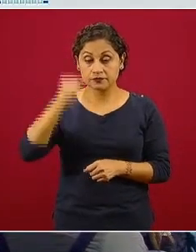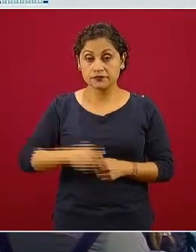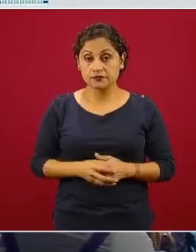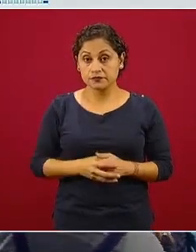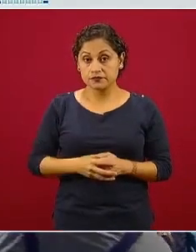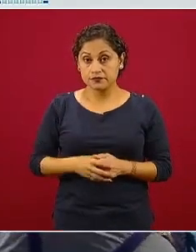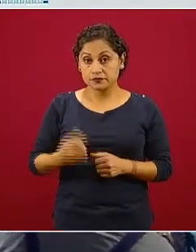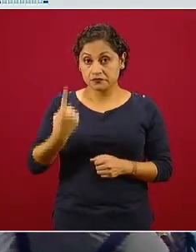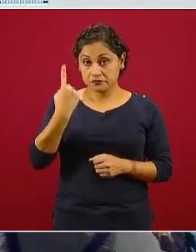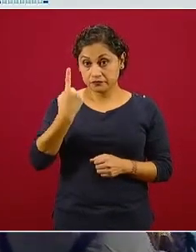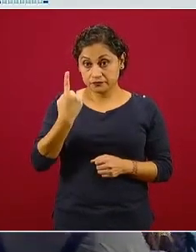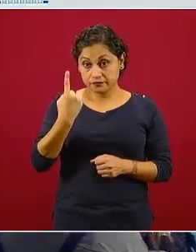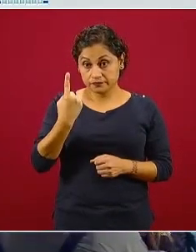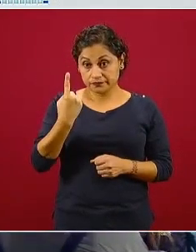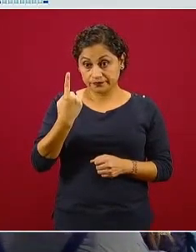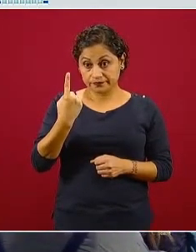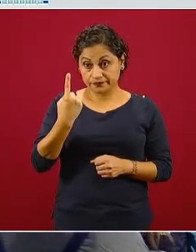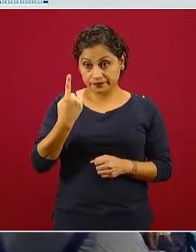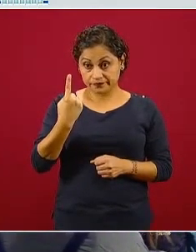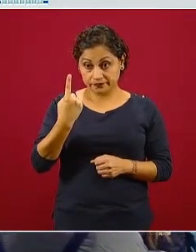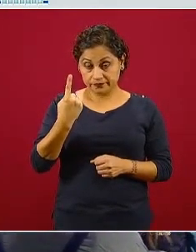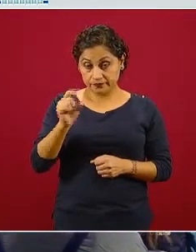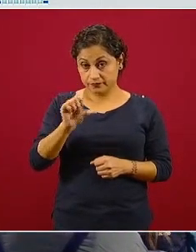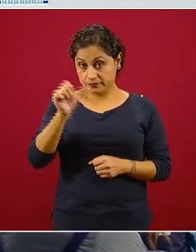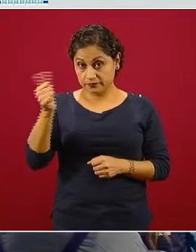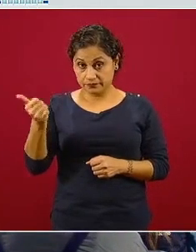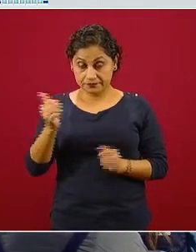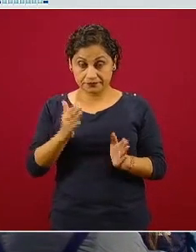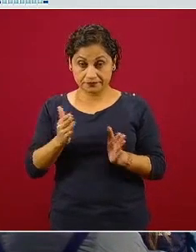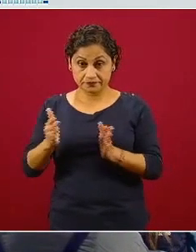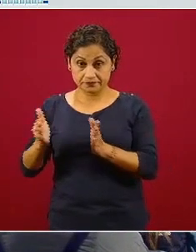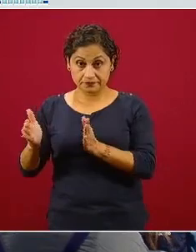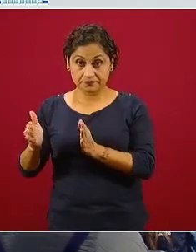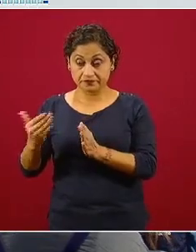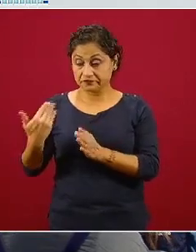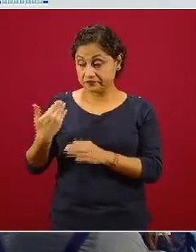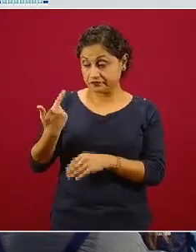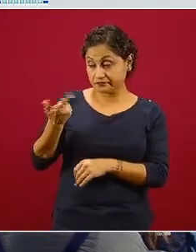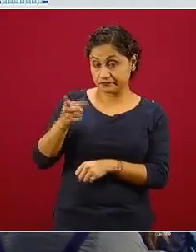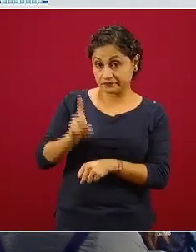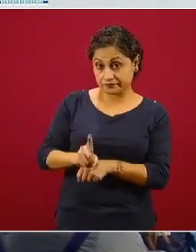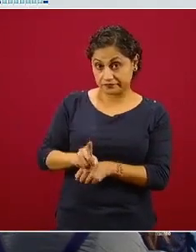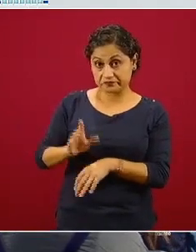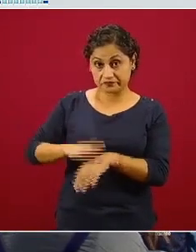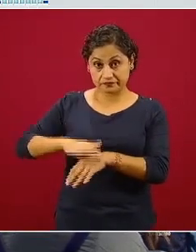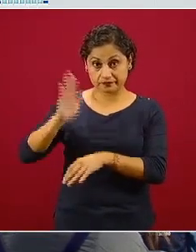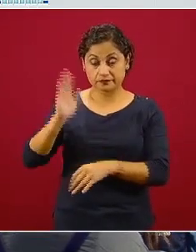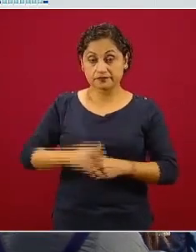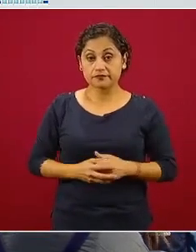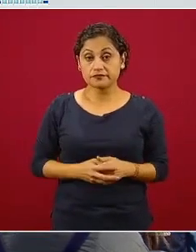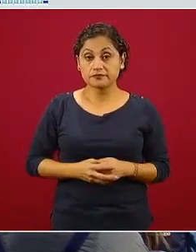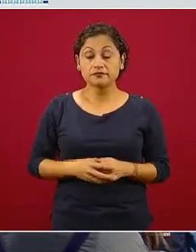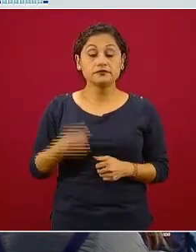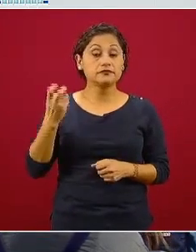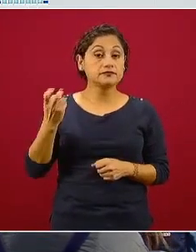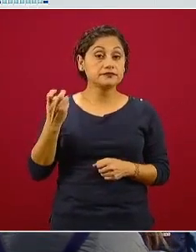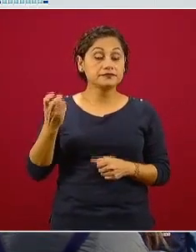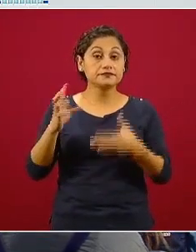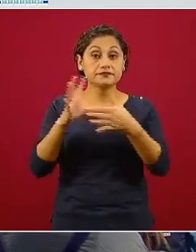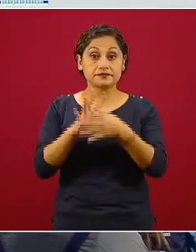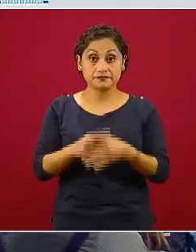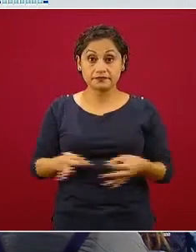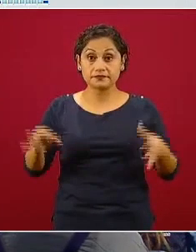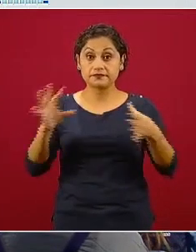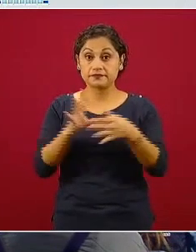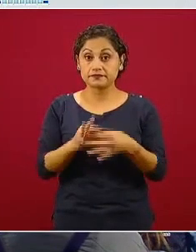que fue una, la mayoría en los últimos 7 días. Entonces, esto es lo que explica que